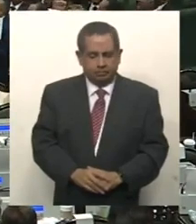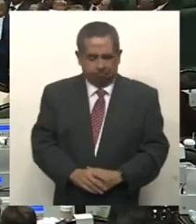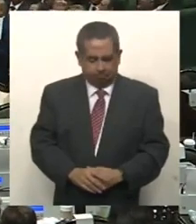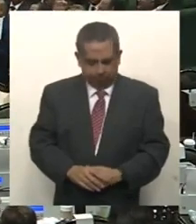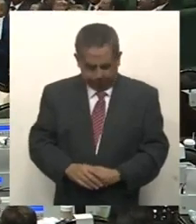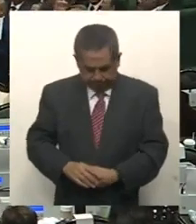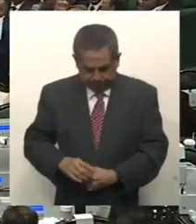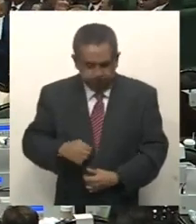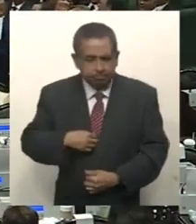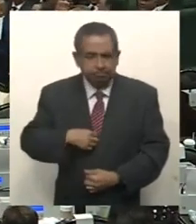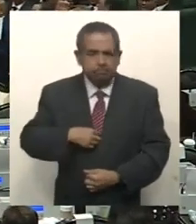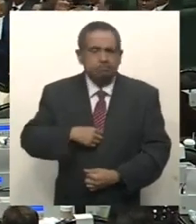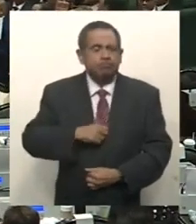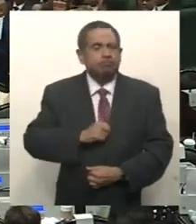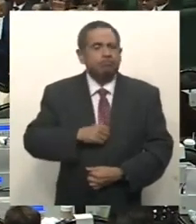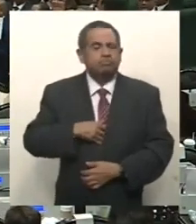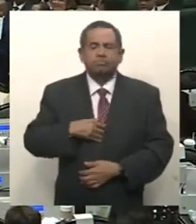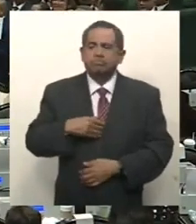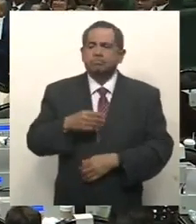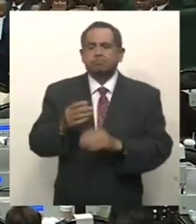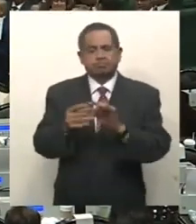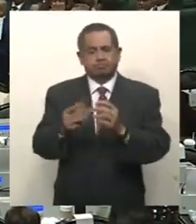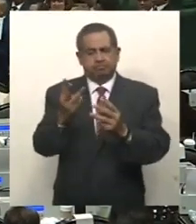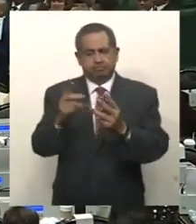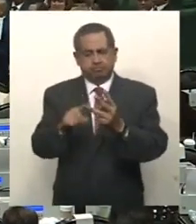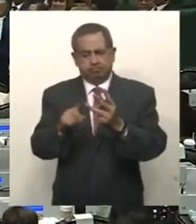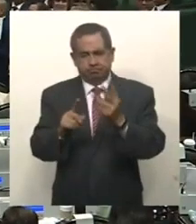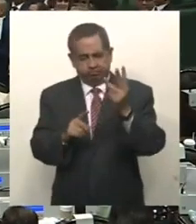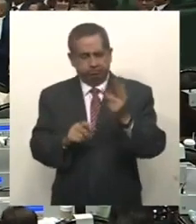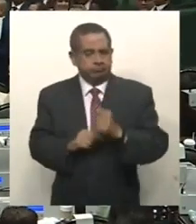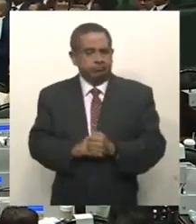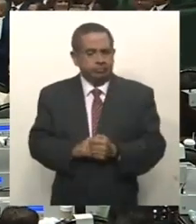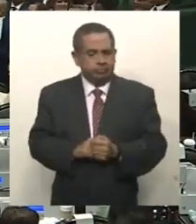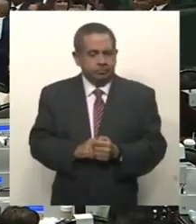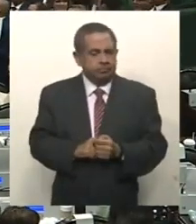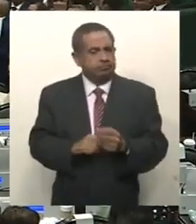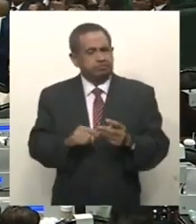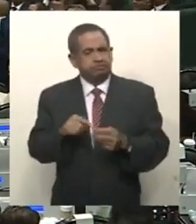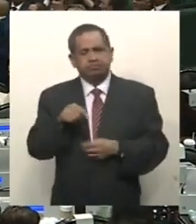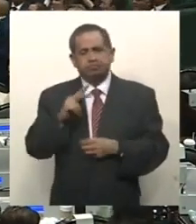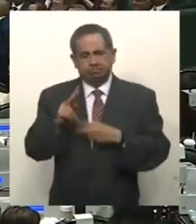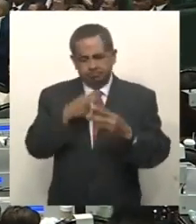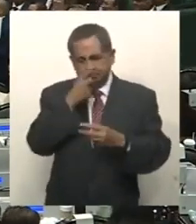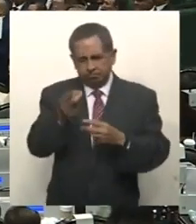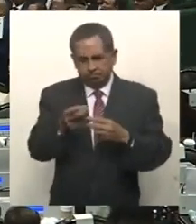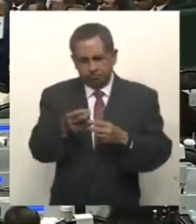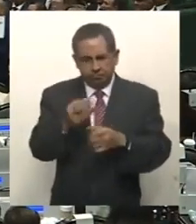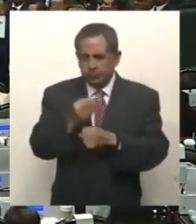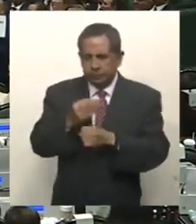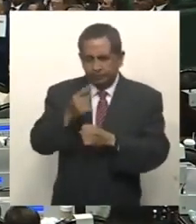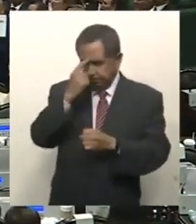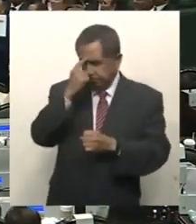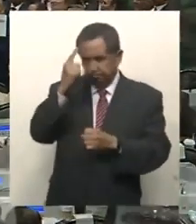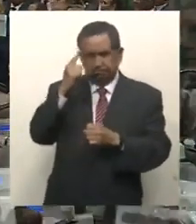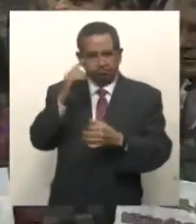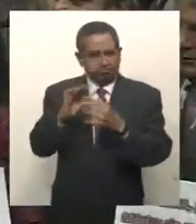Solo he mencionado 3 acciones, pero debo de decir, y por eso improvisé.